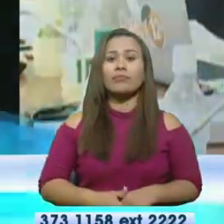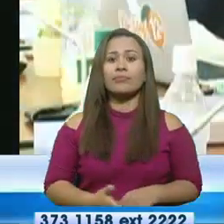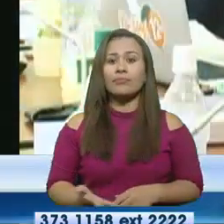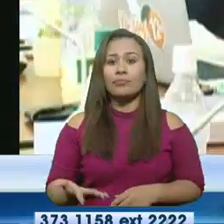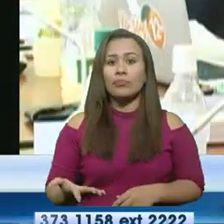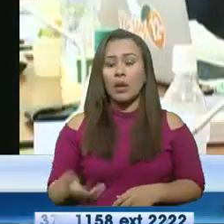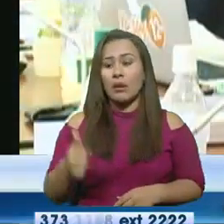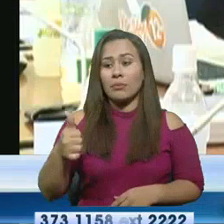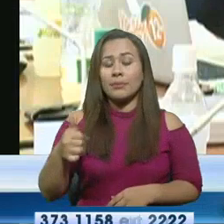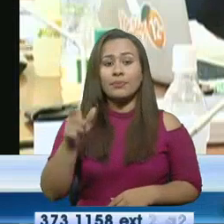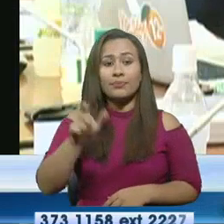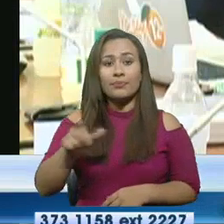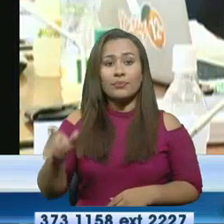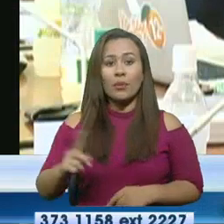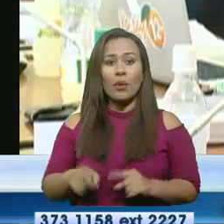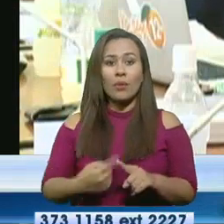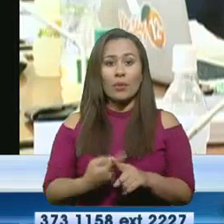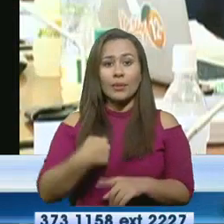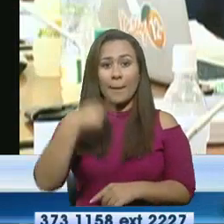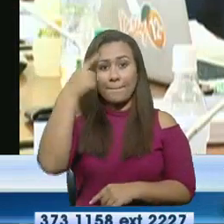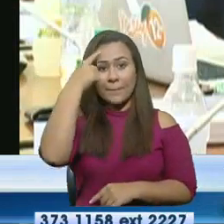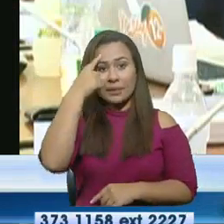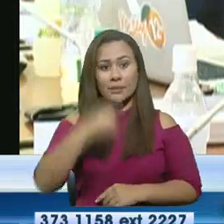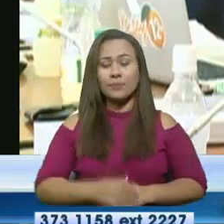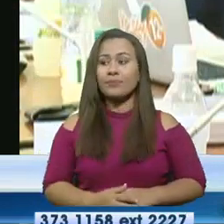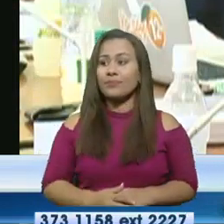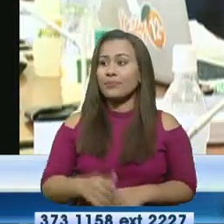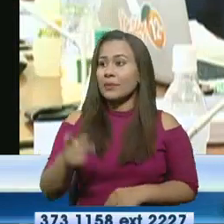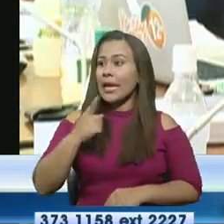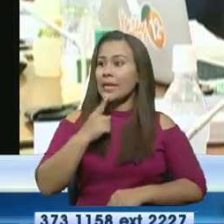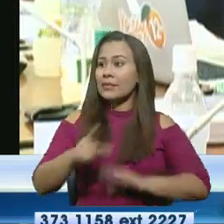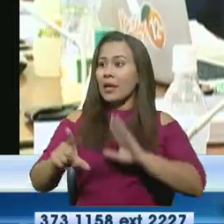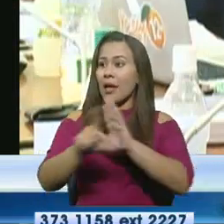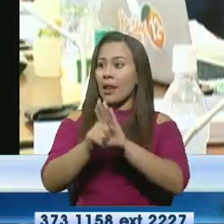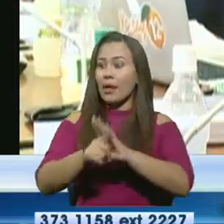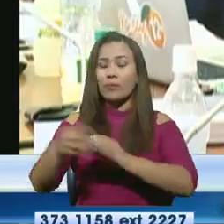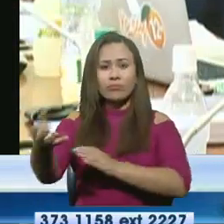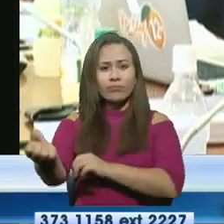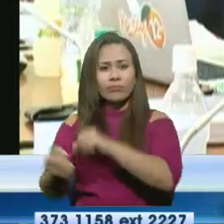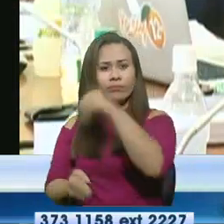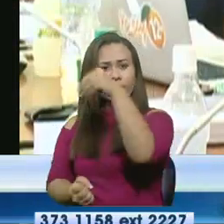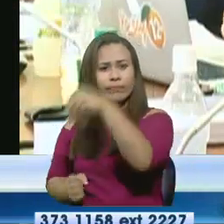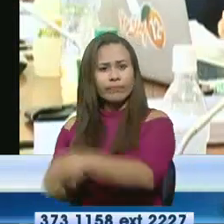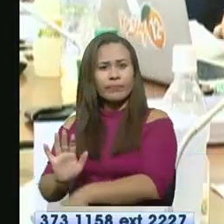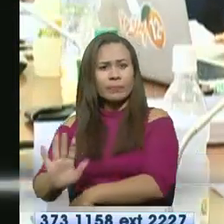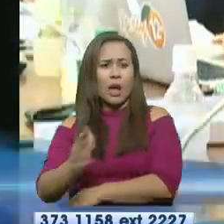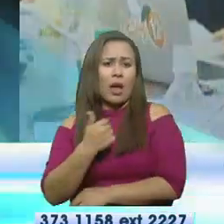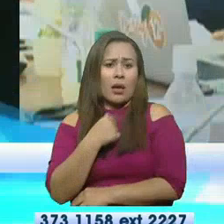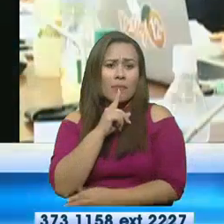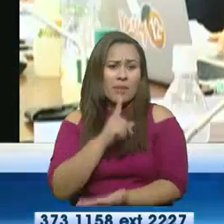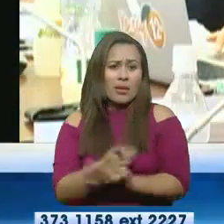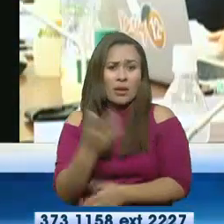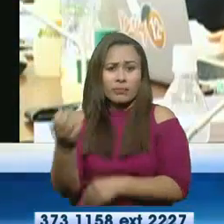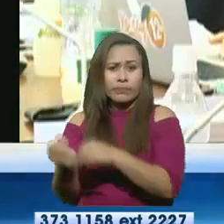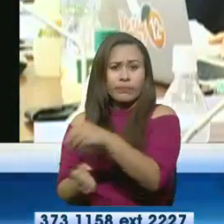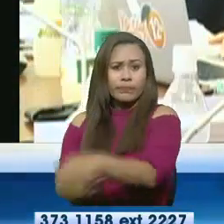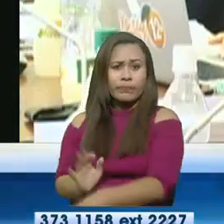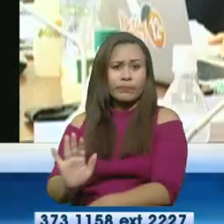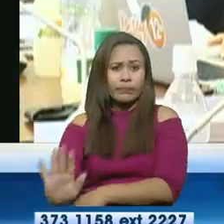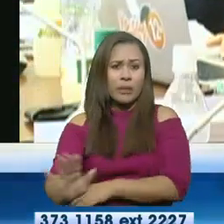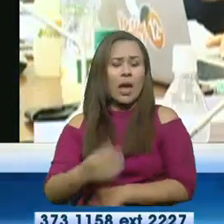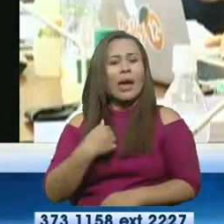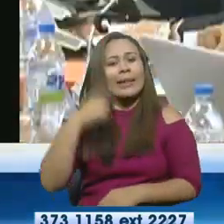cuando opinamos y seguimos opinando que esta ley tiene que ser archivada, no es por molestar, es porque estamos trabajando por el interés de